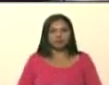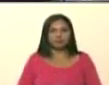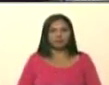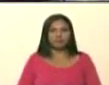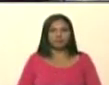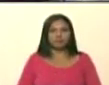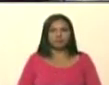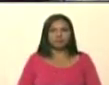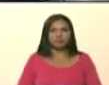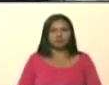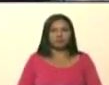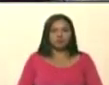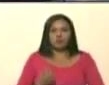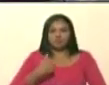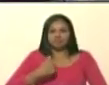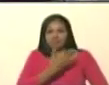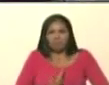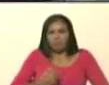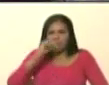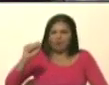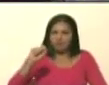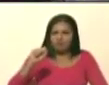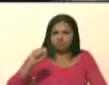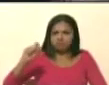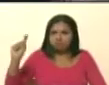no es por maduro o no